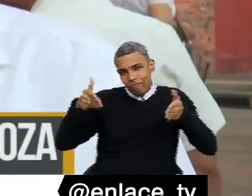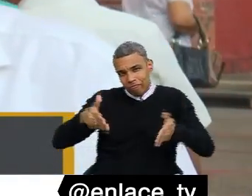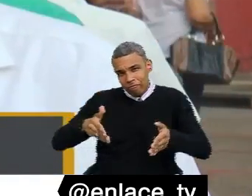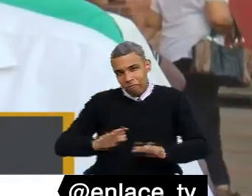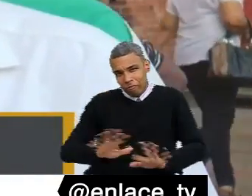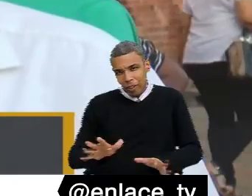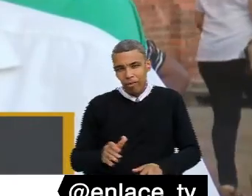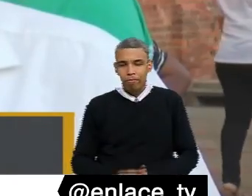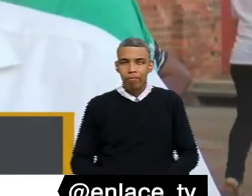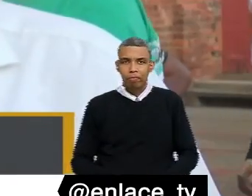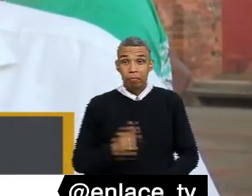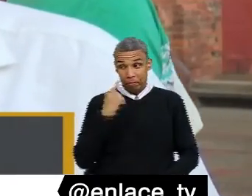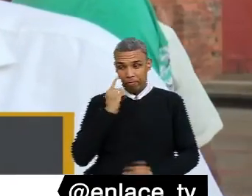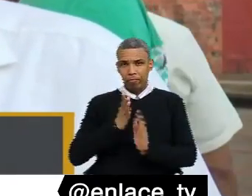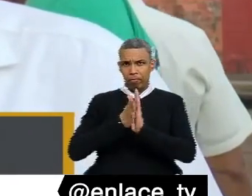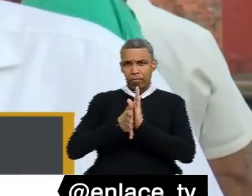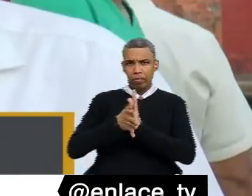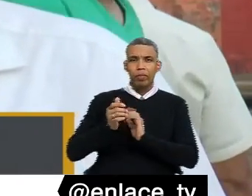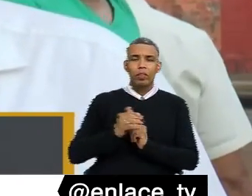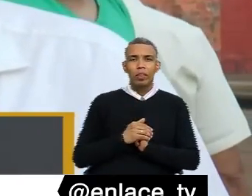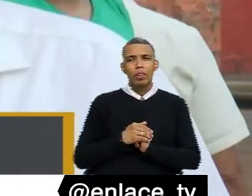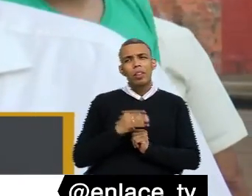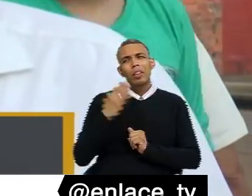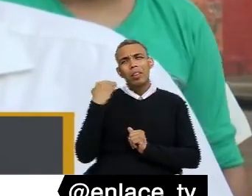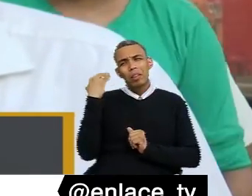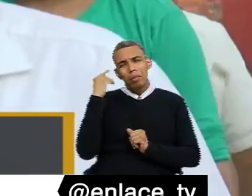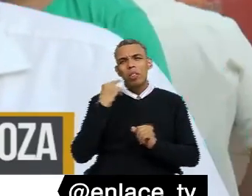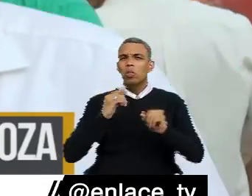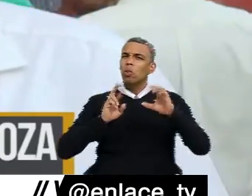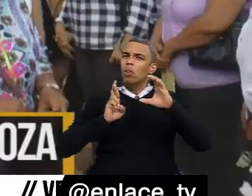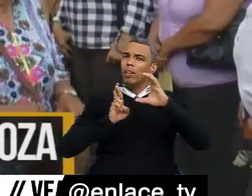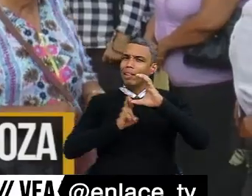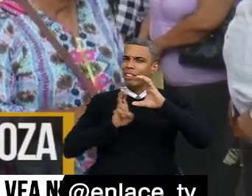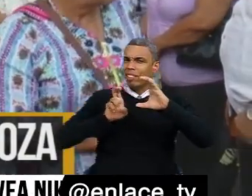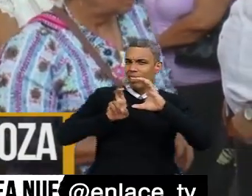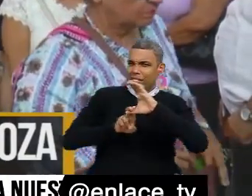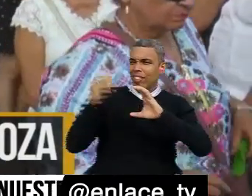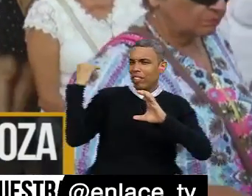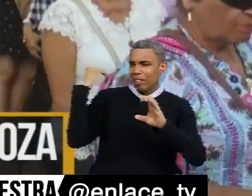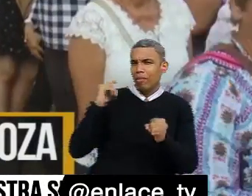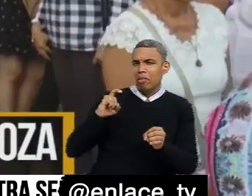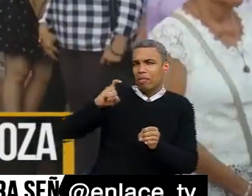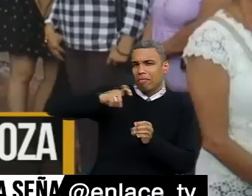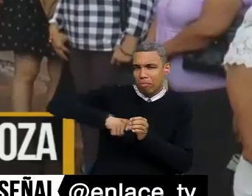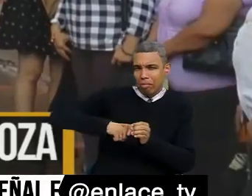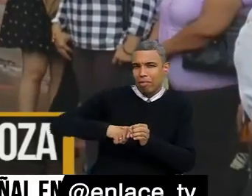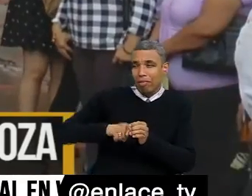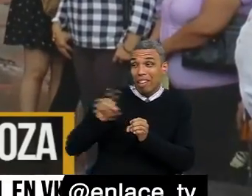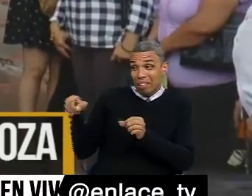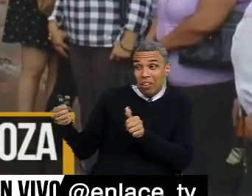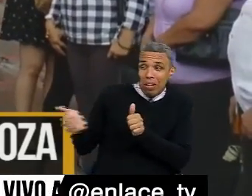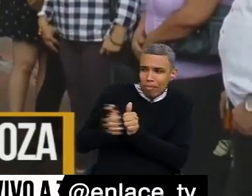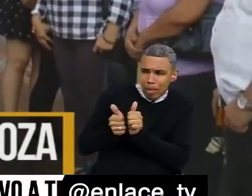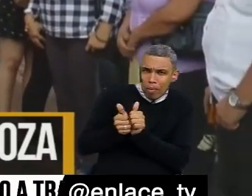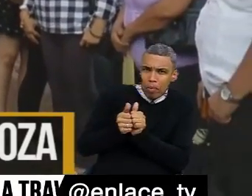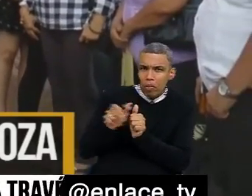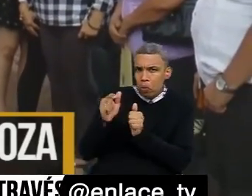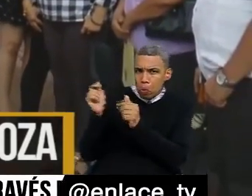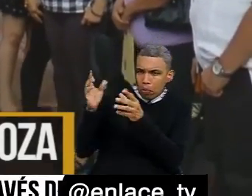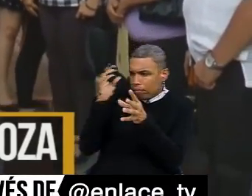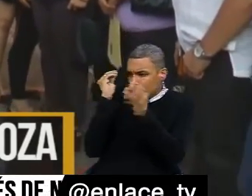Edgar Arturo estaba ahí y yo aprendí muchísimas cosas con Edgar. Fueron 27 años al lado de él aprendiendo cosas, haciendo